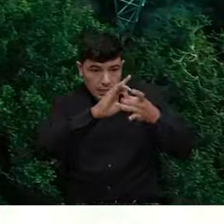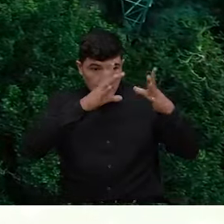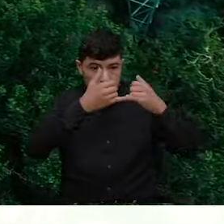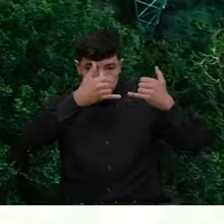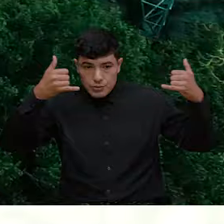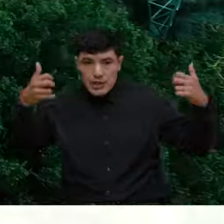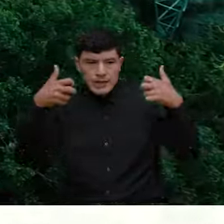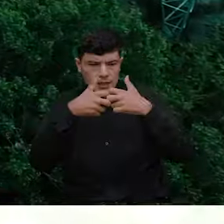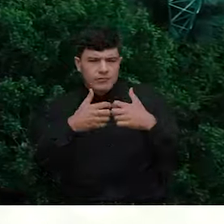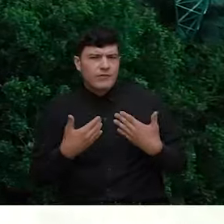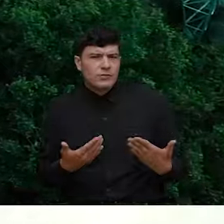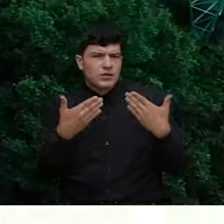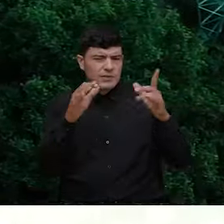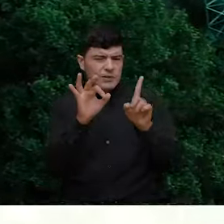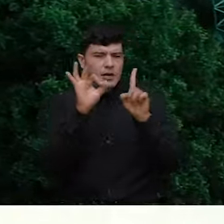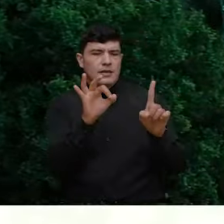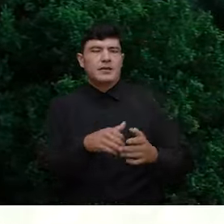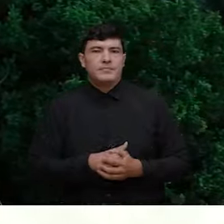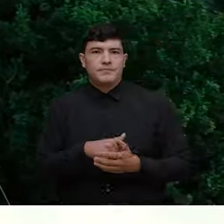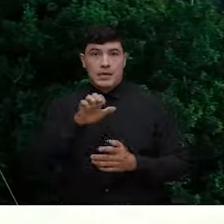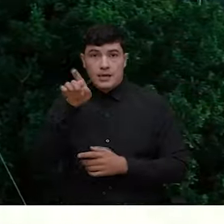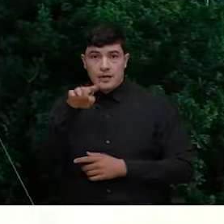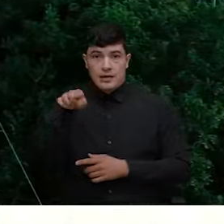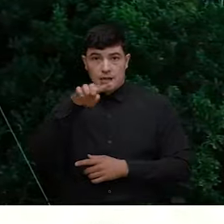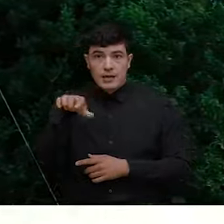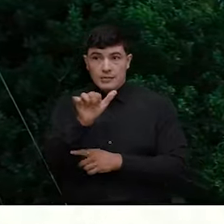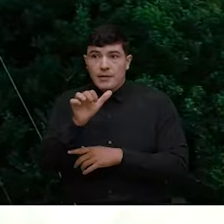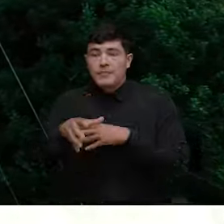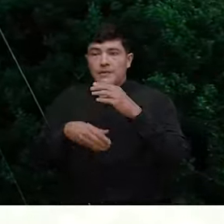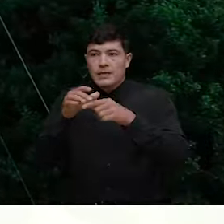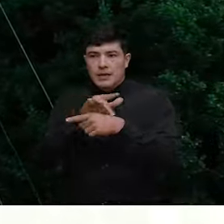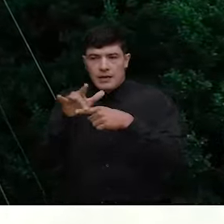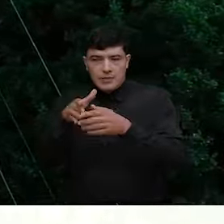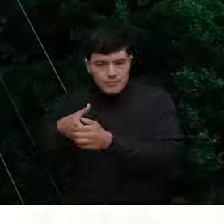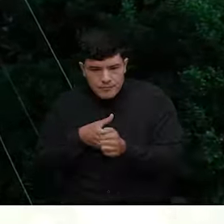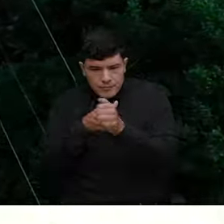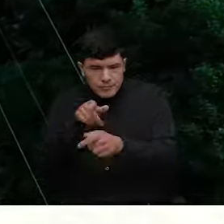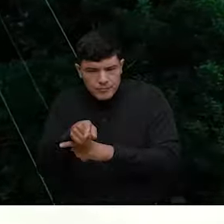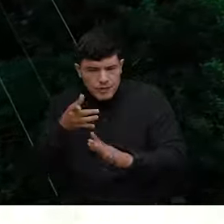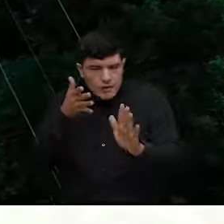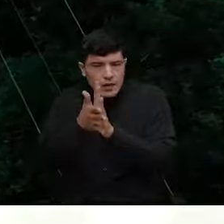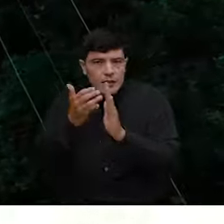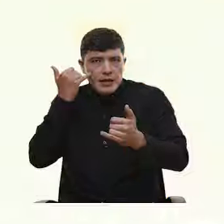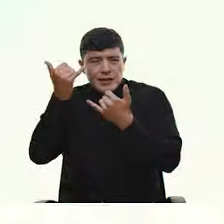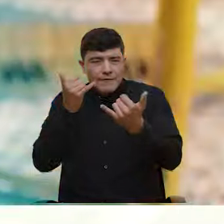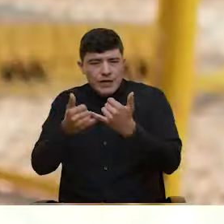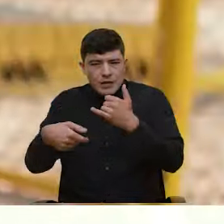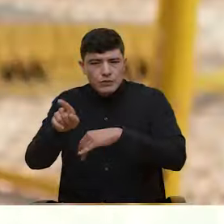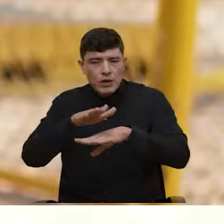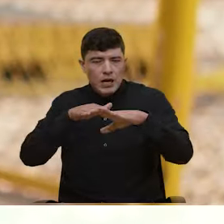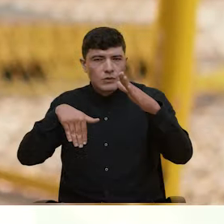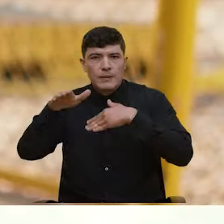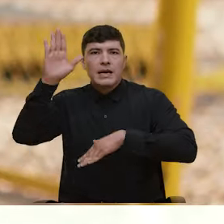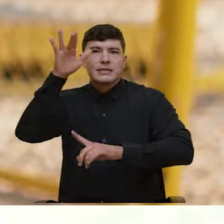En ESA estamos implementando una metodología de análisis de datos, la cual nos permite identificar las causas de mayor afectación en nuestro sistema eléctrico, la cual